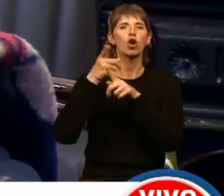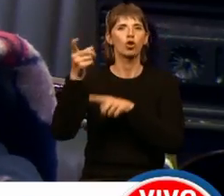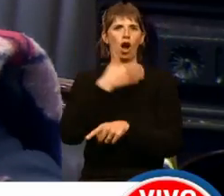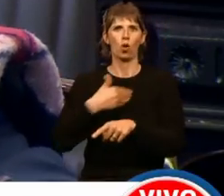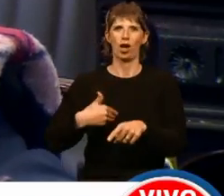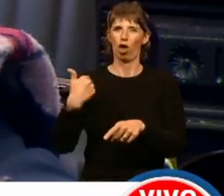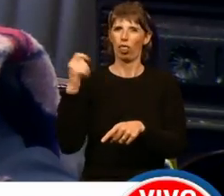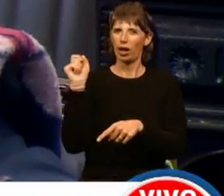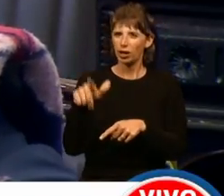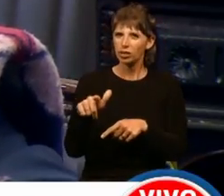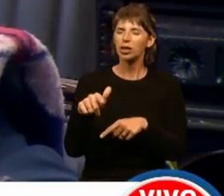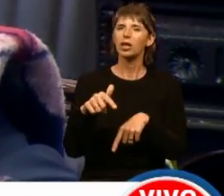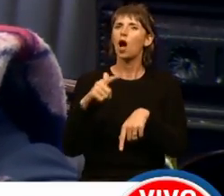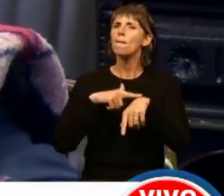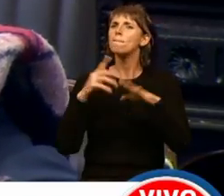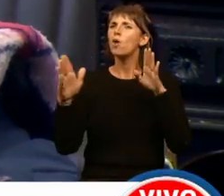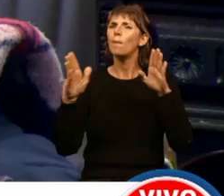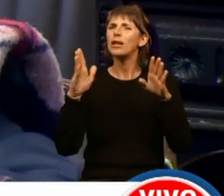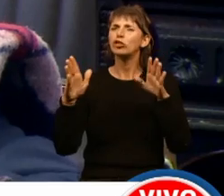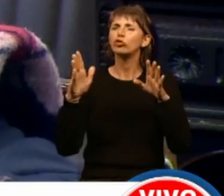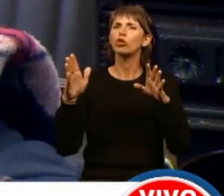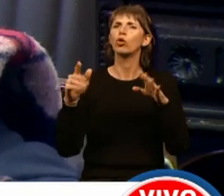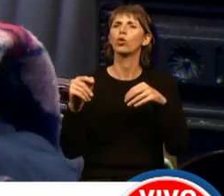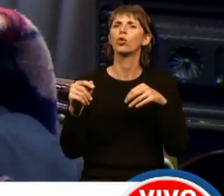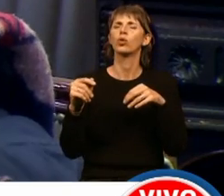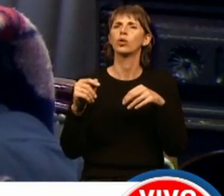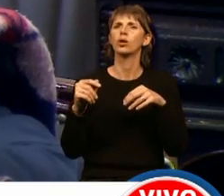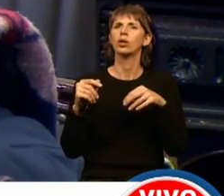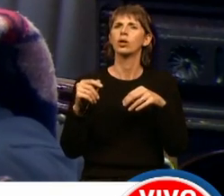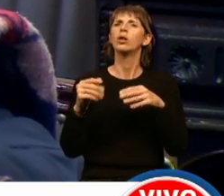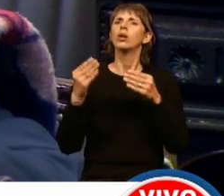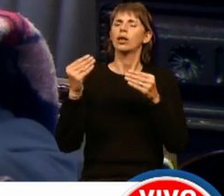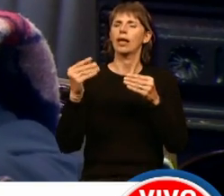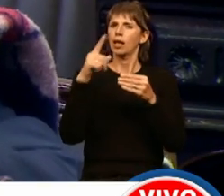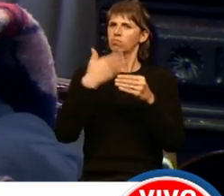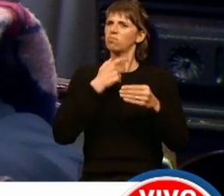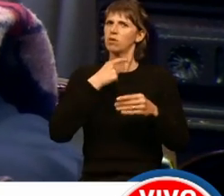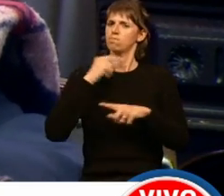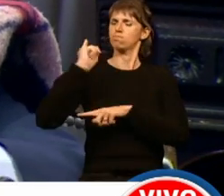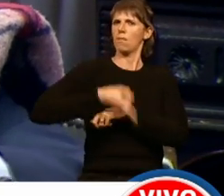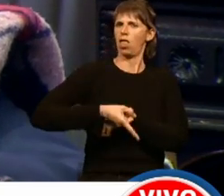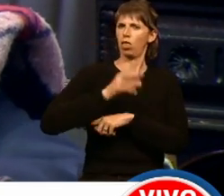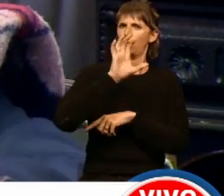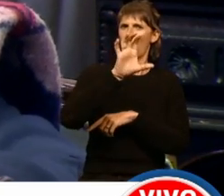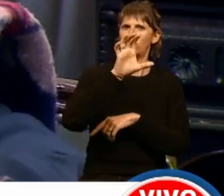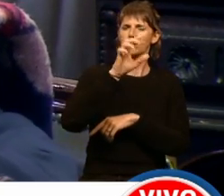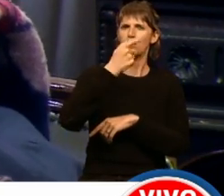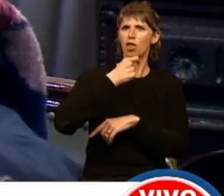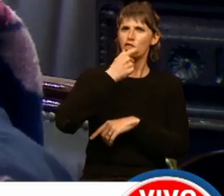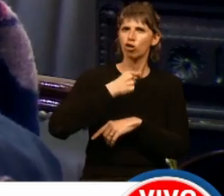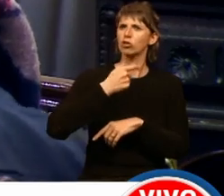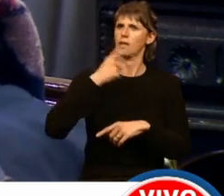en un momento determinado se intentaba imponer en mi provincia de mendoza el valor de la